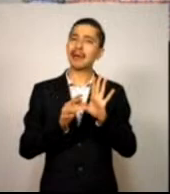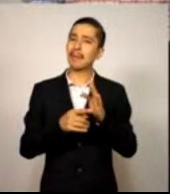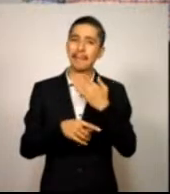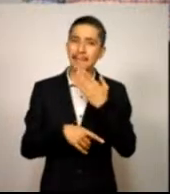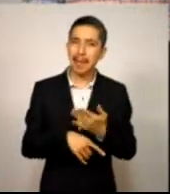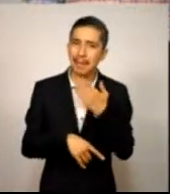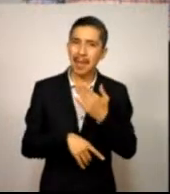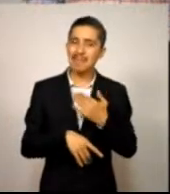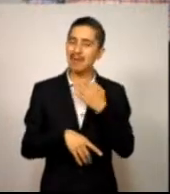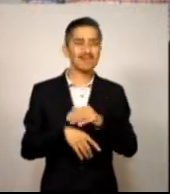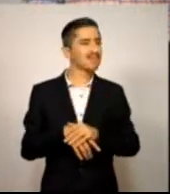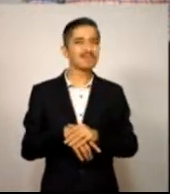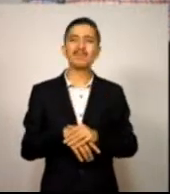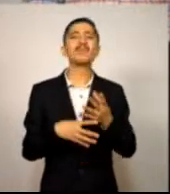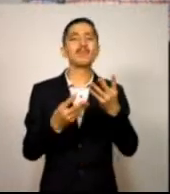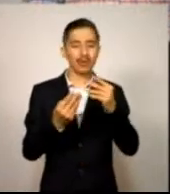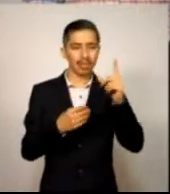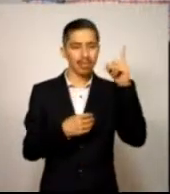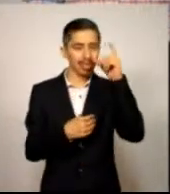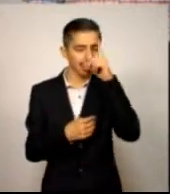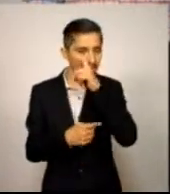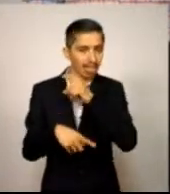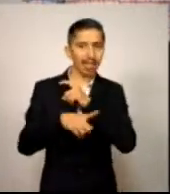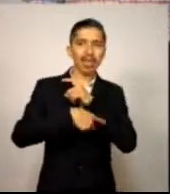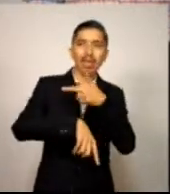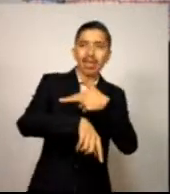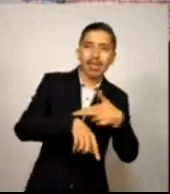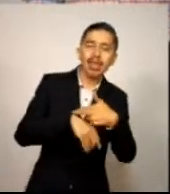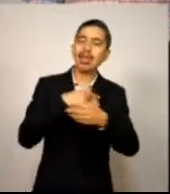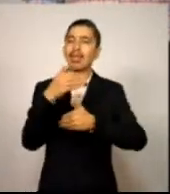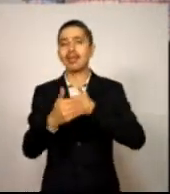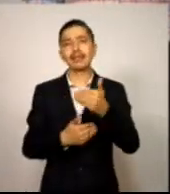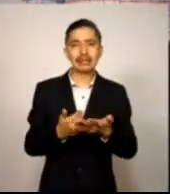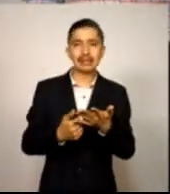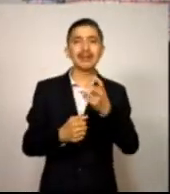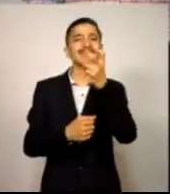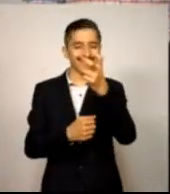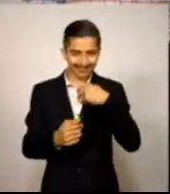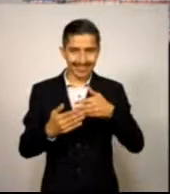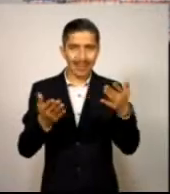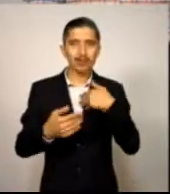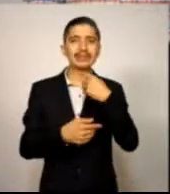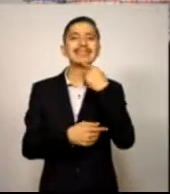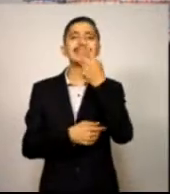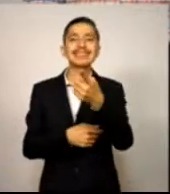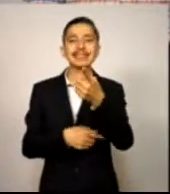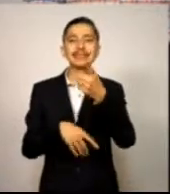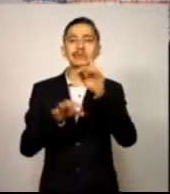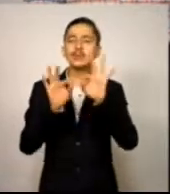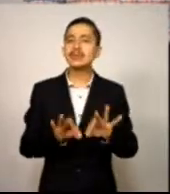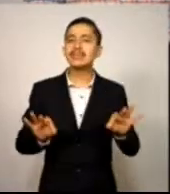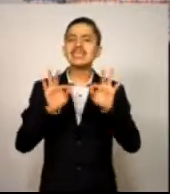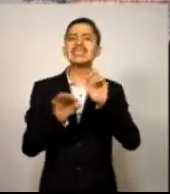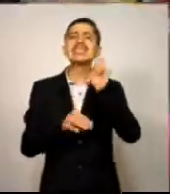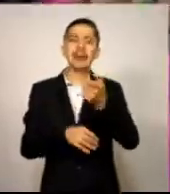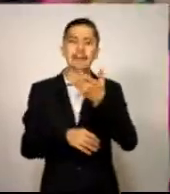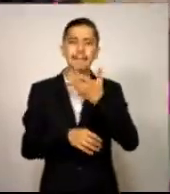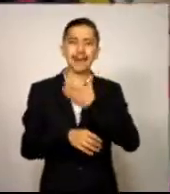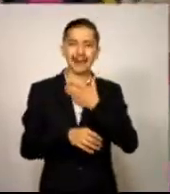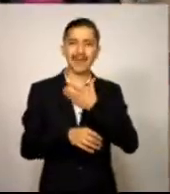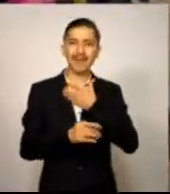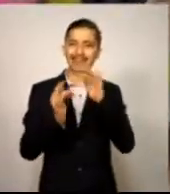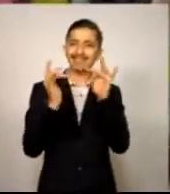resultado no ha sido bueno han tenido muchas dificultades y por eso hoy quiero hablarles de algo muy especial